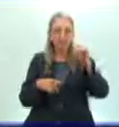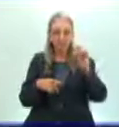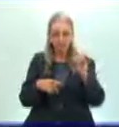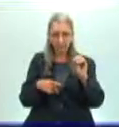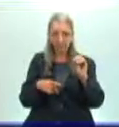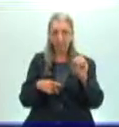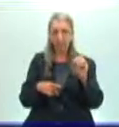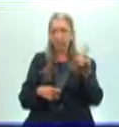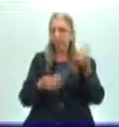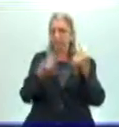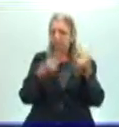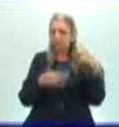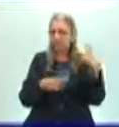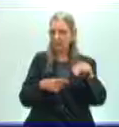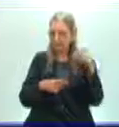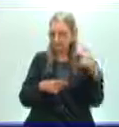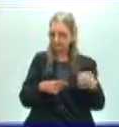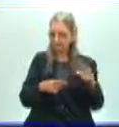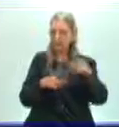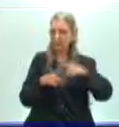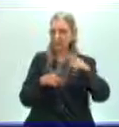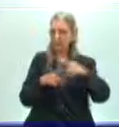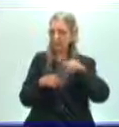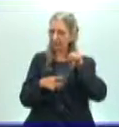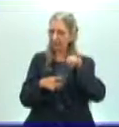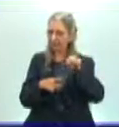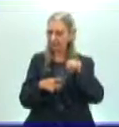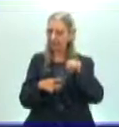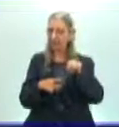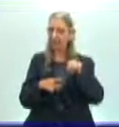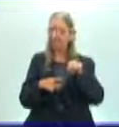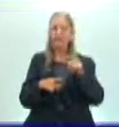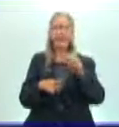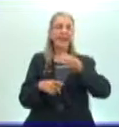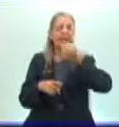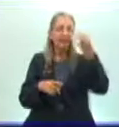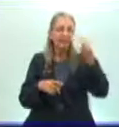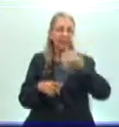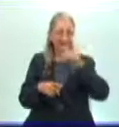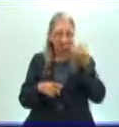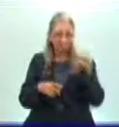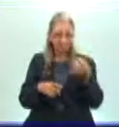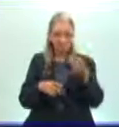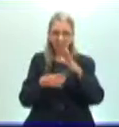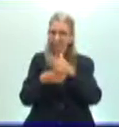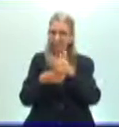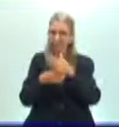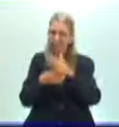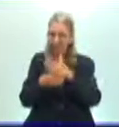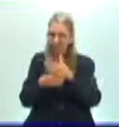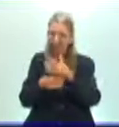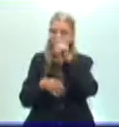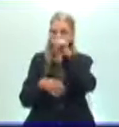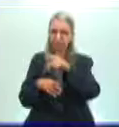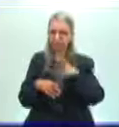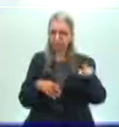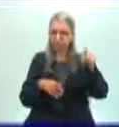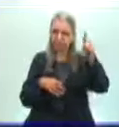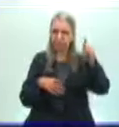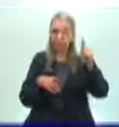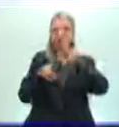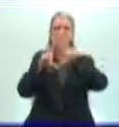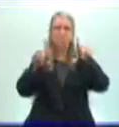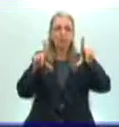algunos ejercicios de tarea que les voy a dejar en esta presentación y también una explicación de las diferencias entre la poligonal y el